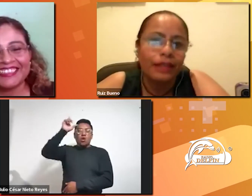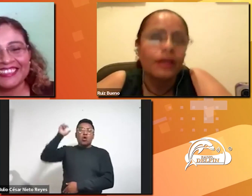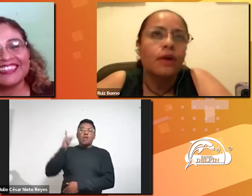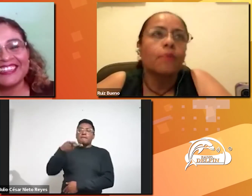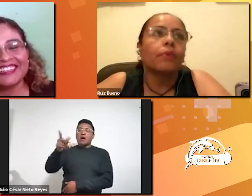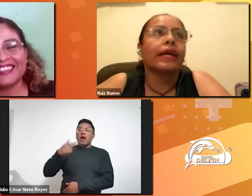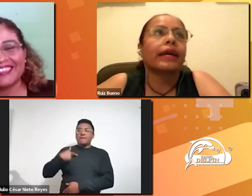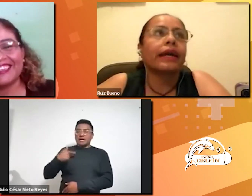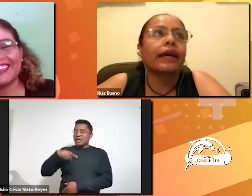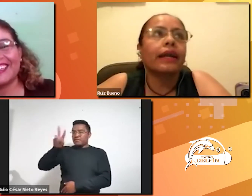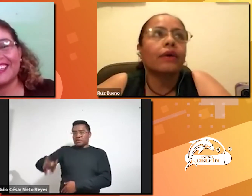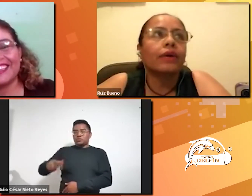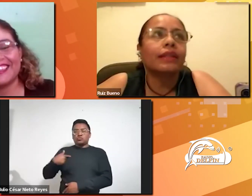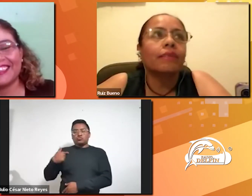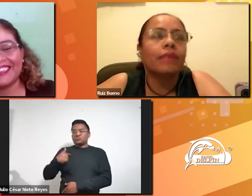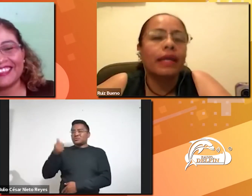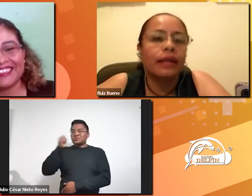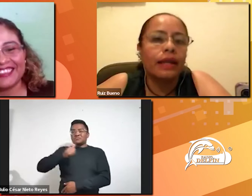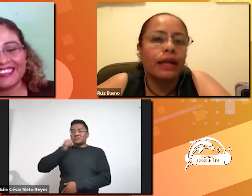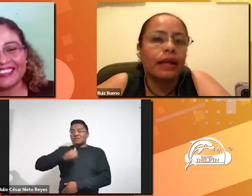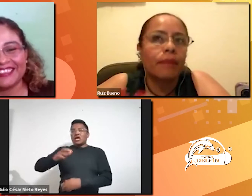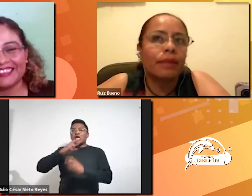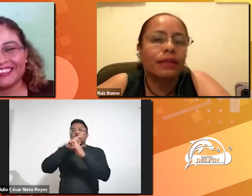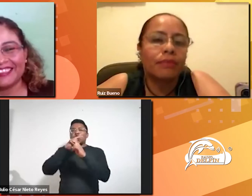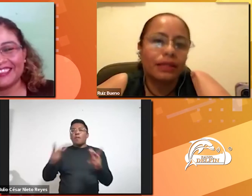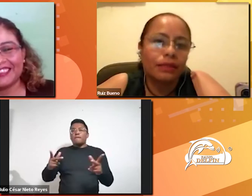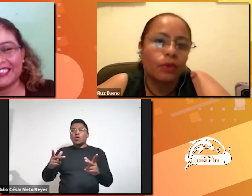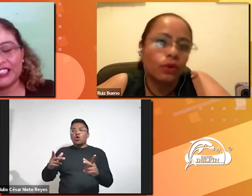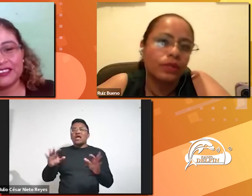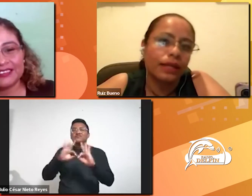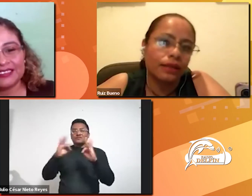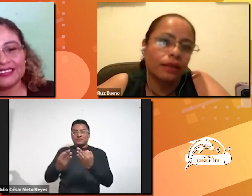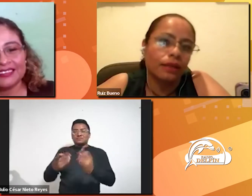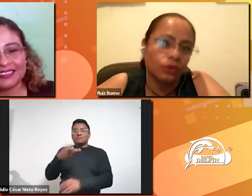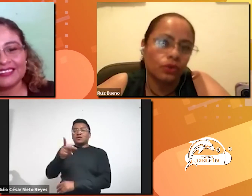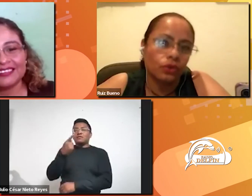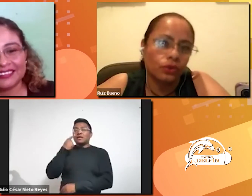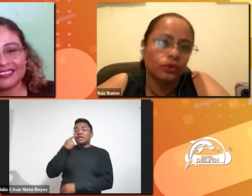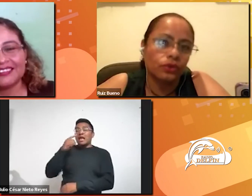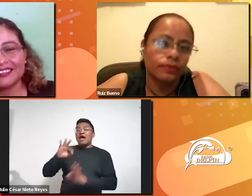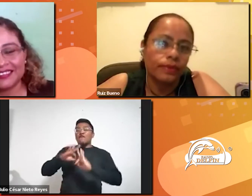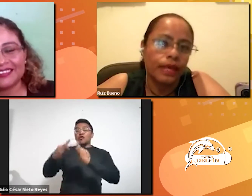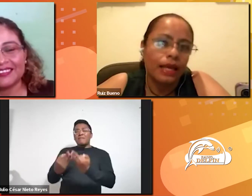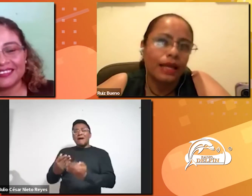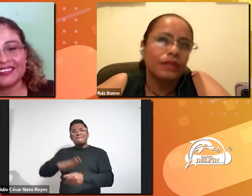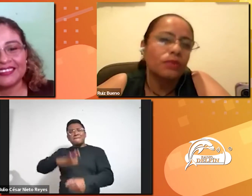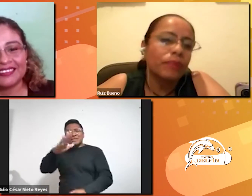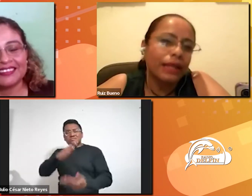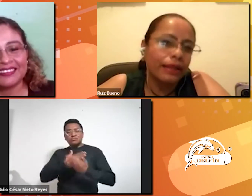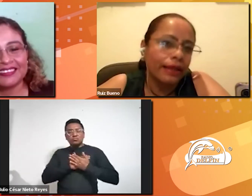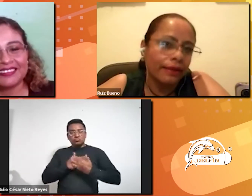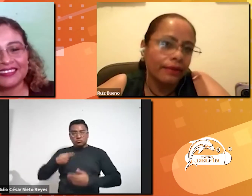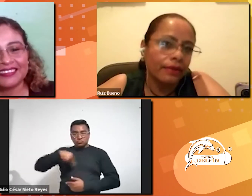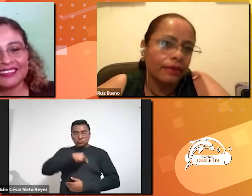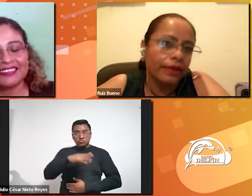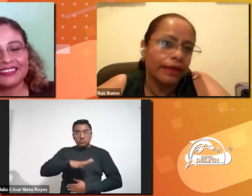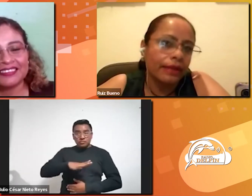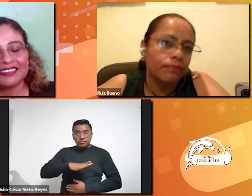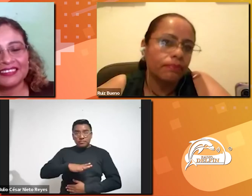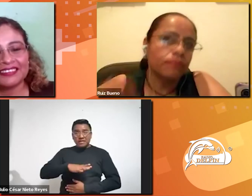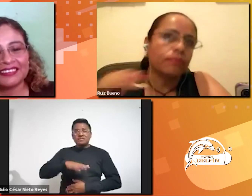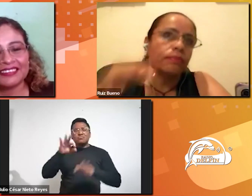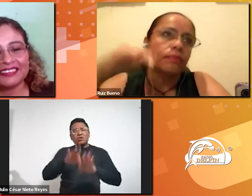esquemas, porque creo que también en la parte más amorosa que tenemos nosotros es romper la idea